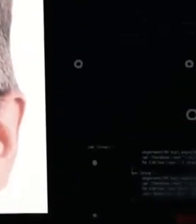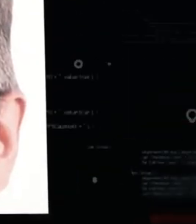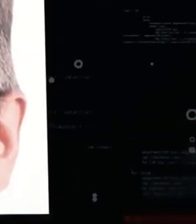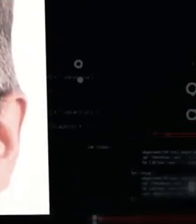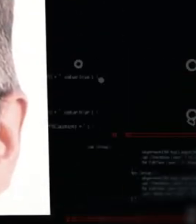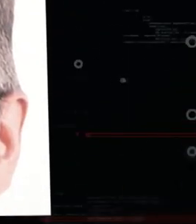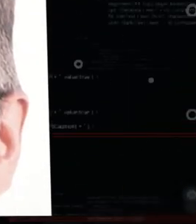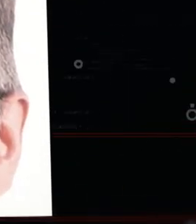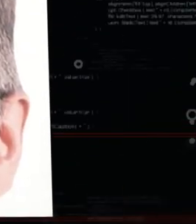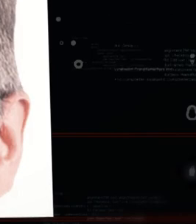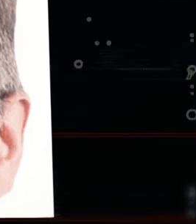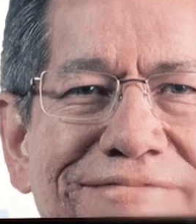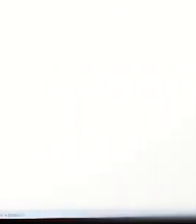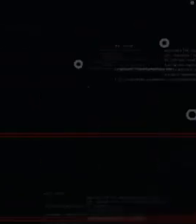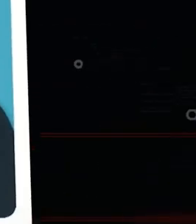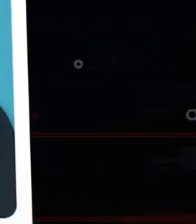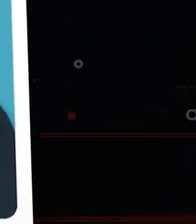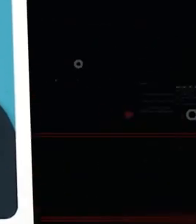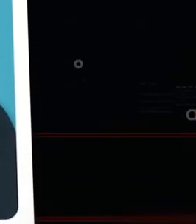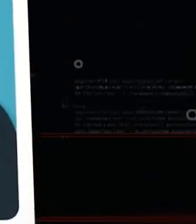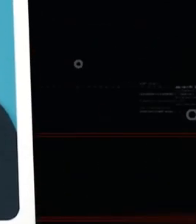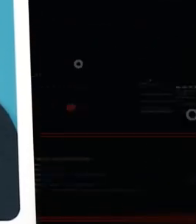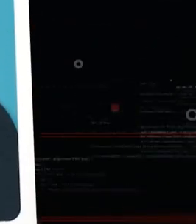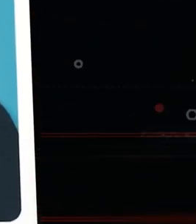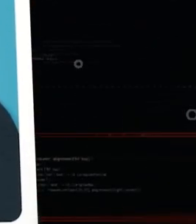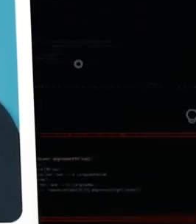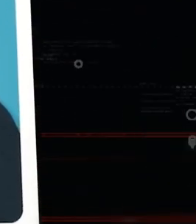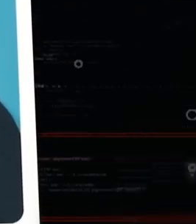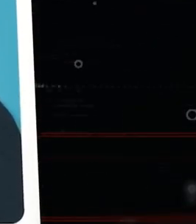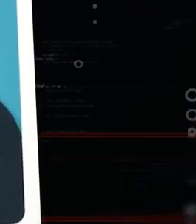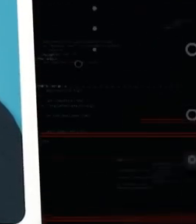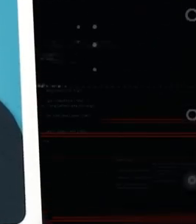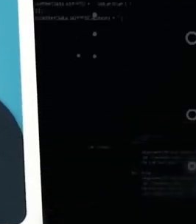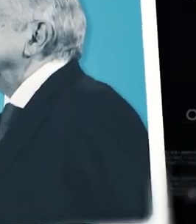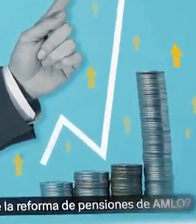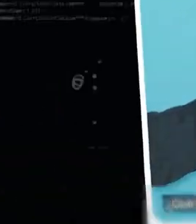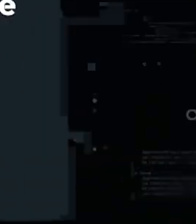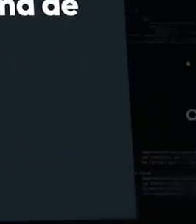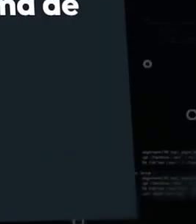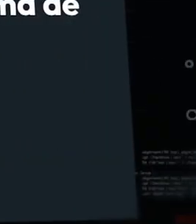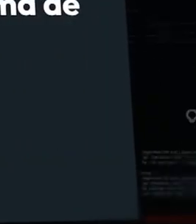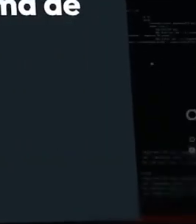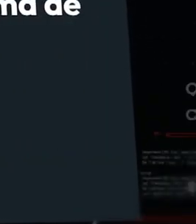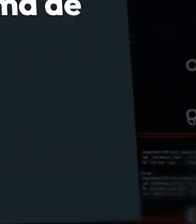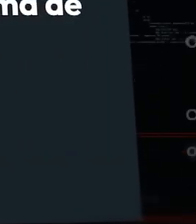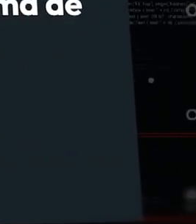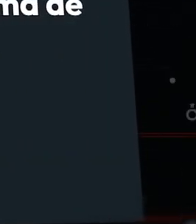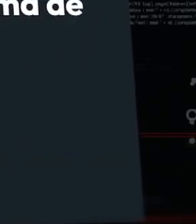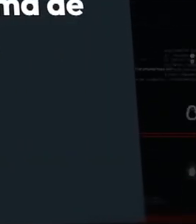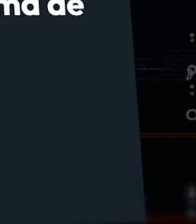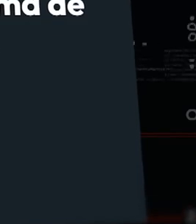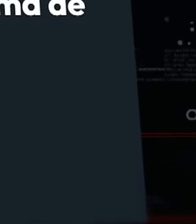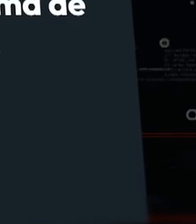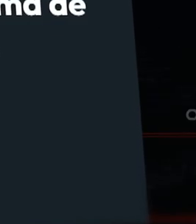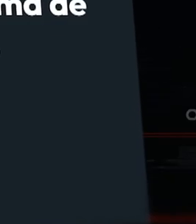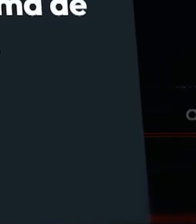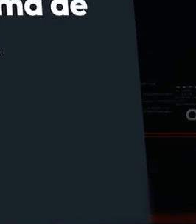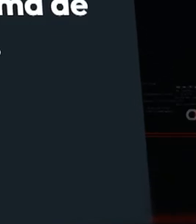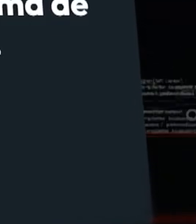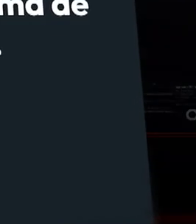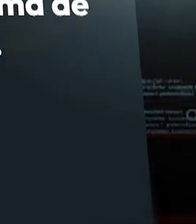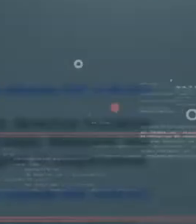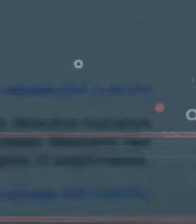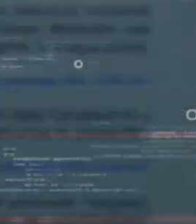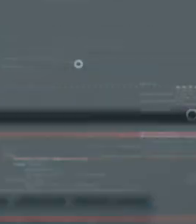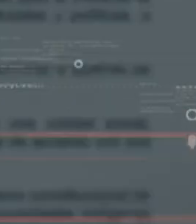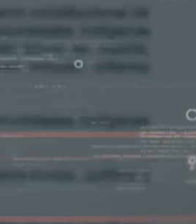trasfondo electoral y buscaría atraer el voto de los ciudadanos. Sin embargo, la jubilación de los trabajadores es un